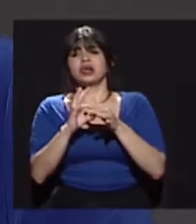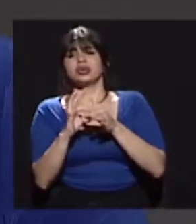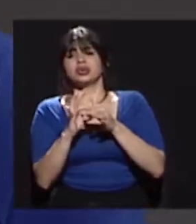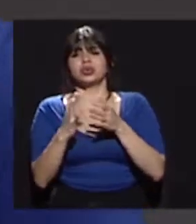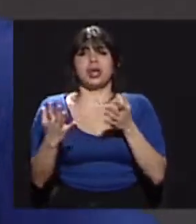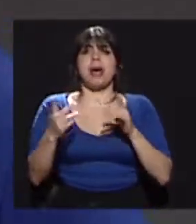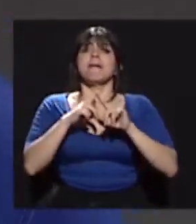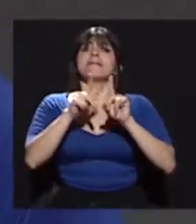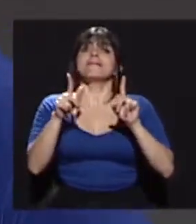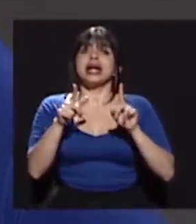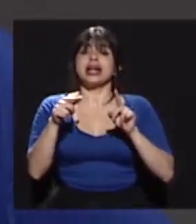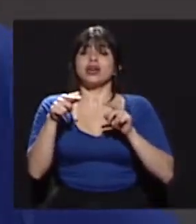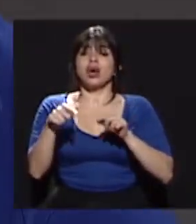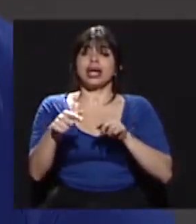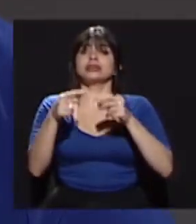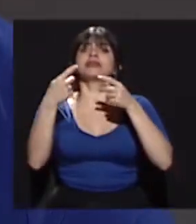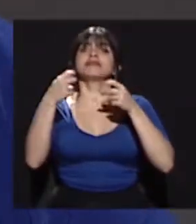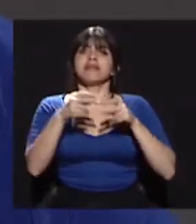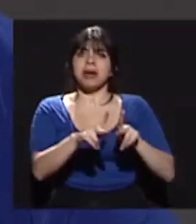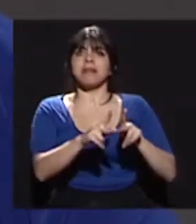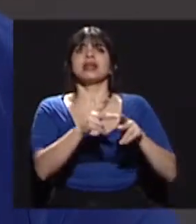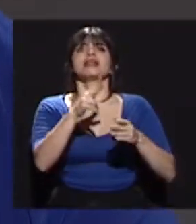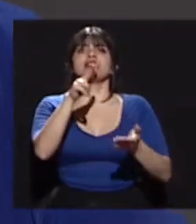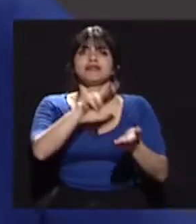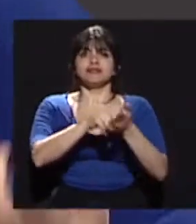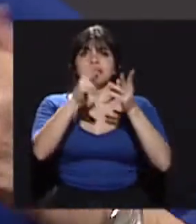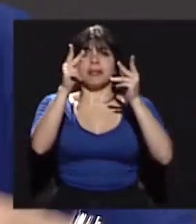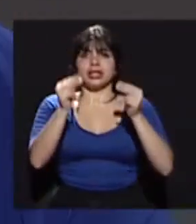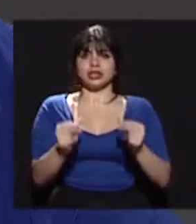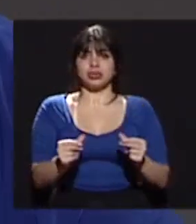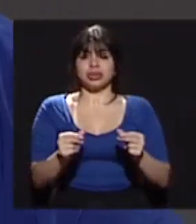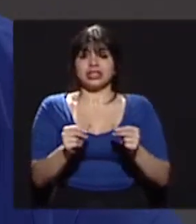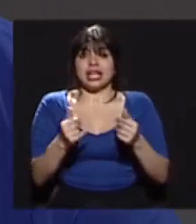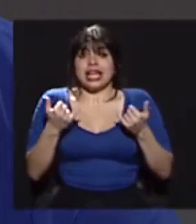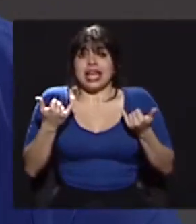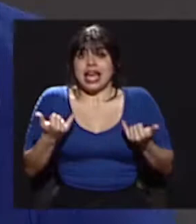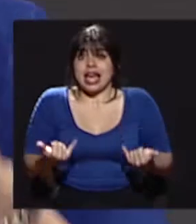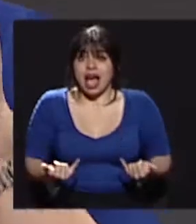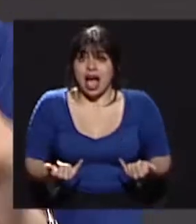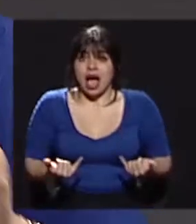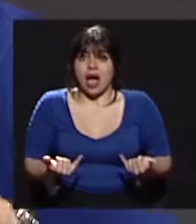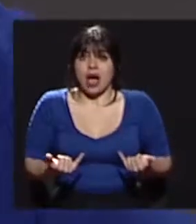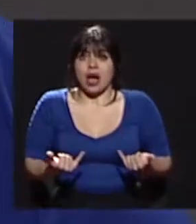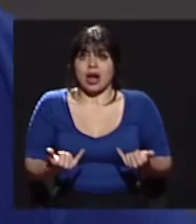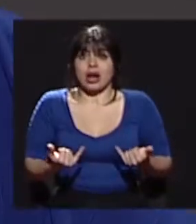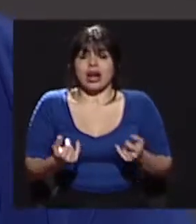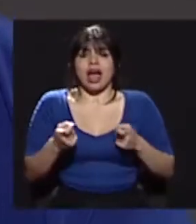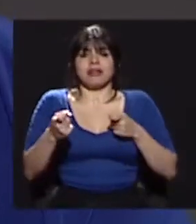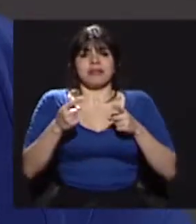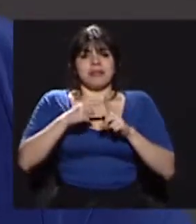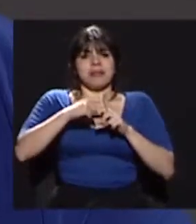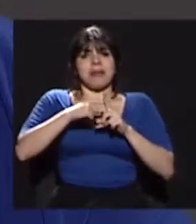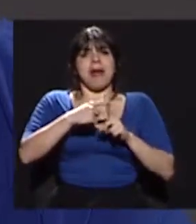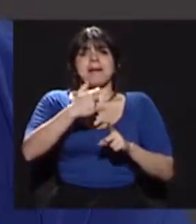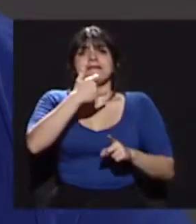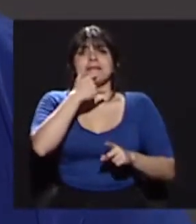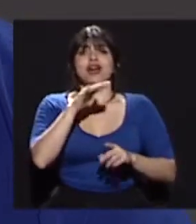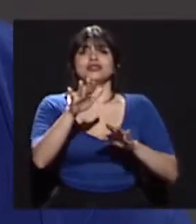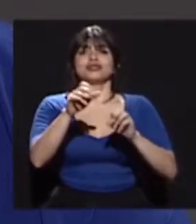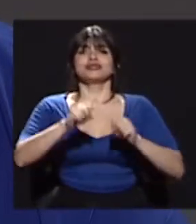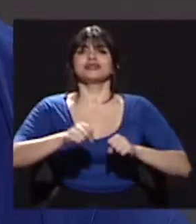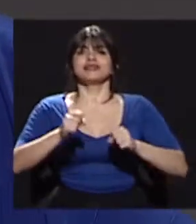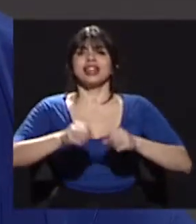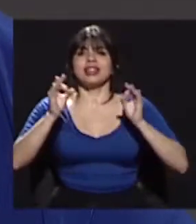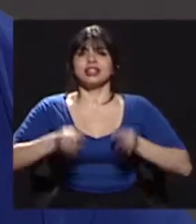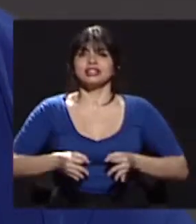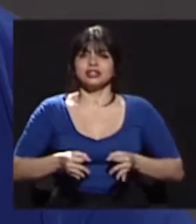pero permitieron que el presupuesto se aprobara y ahora y dieron mal su capacidad de